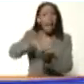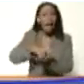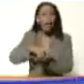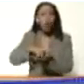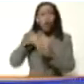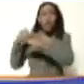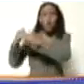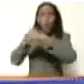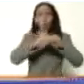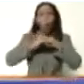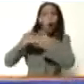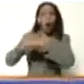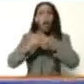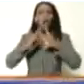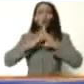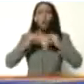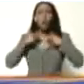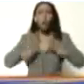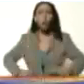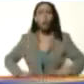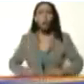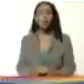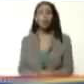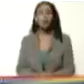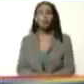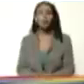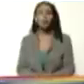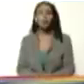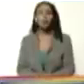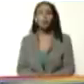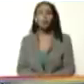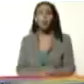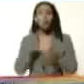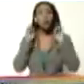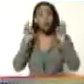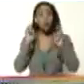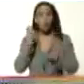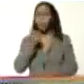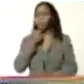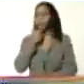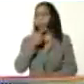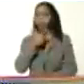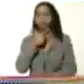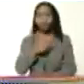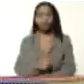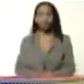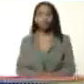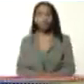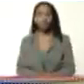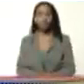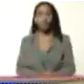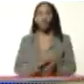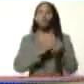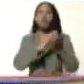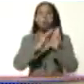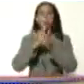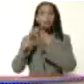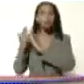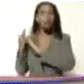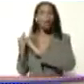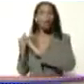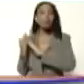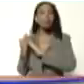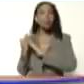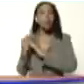de toda la humanidad concepto hermoso una comunidad de